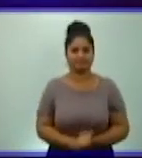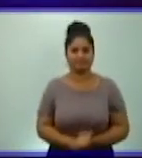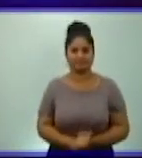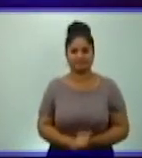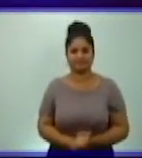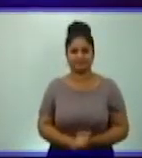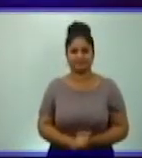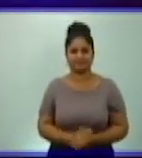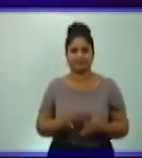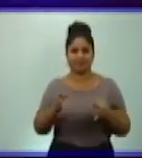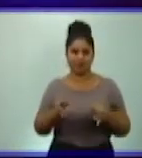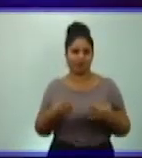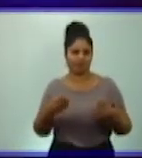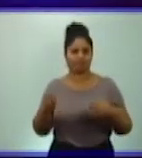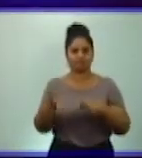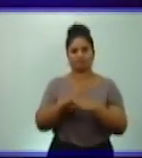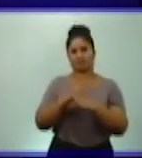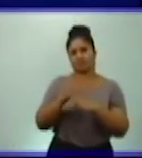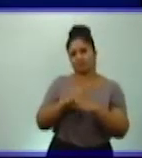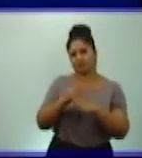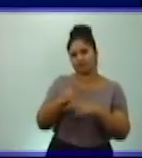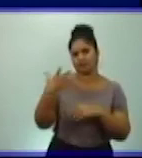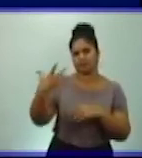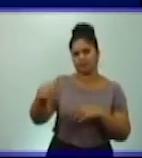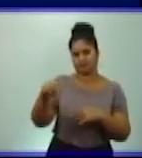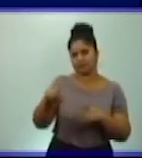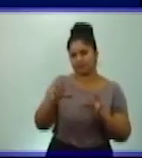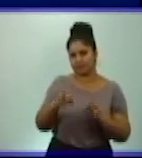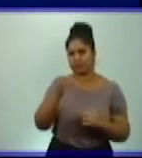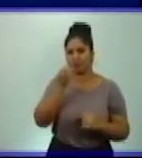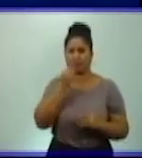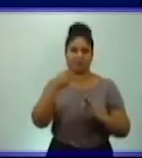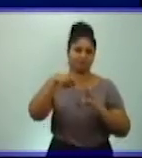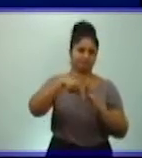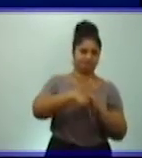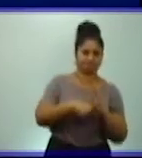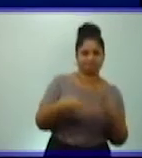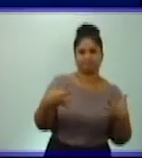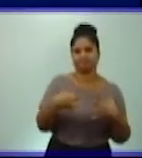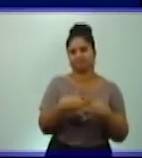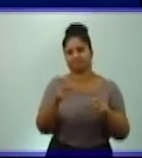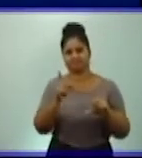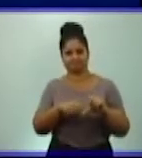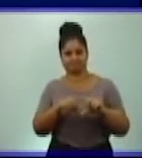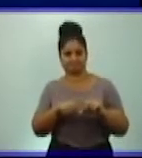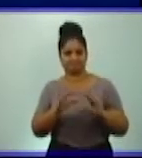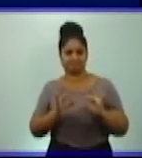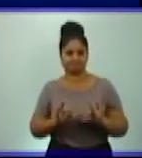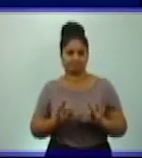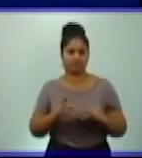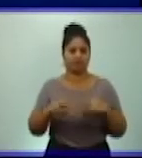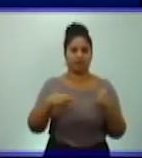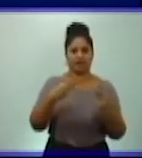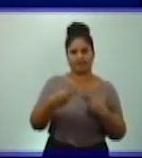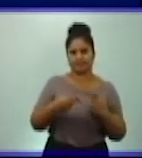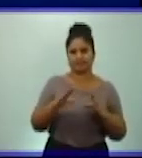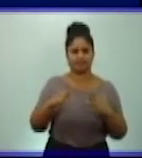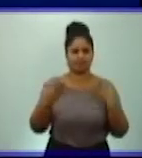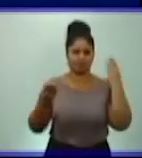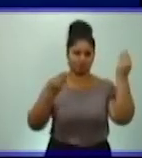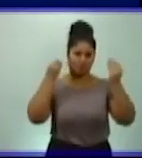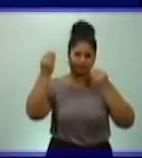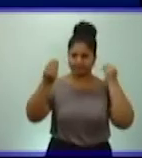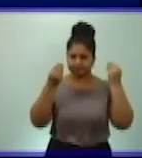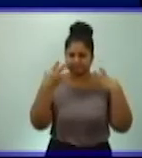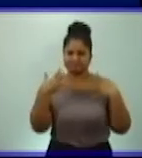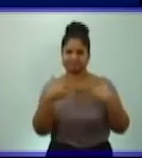muestro en pantalla las actividades que ustedes van a tener para profundizar en el contenido. Van a realizar un breve análisis del soneto